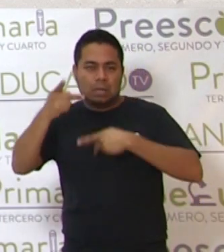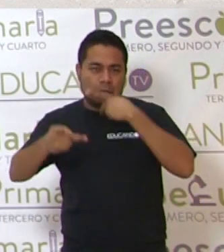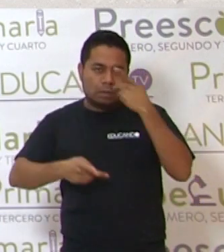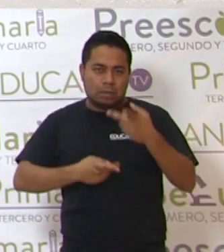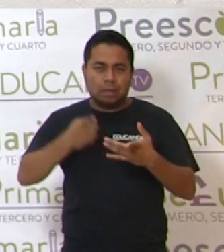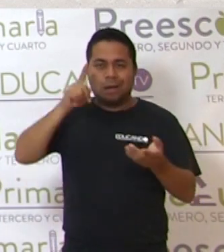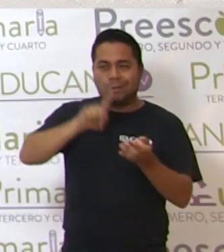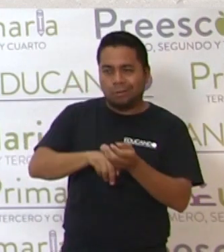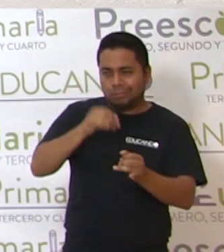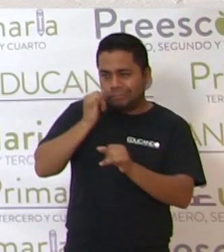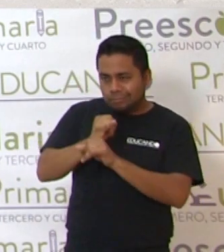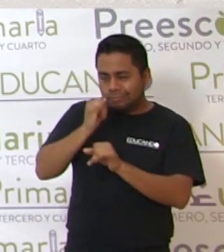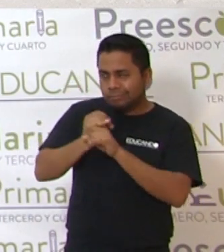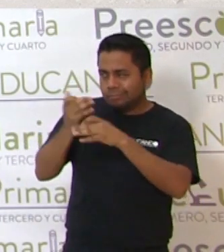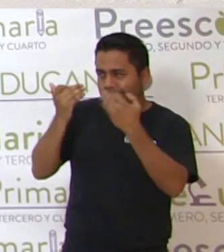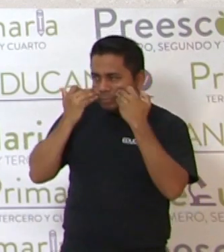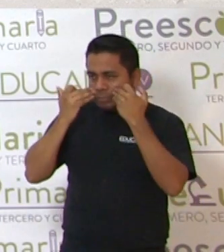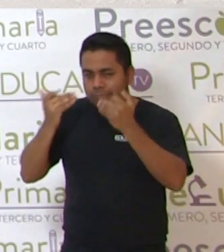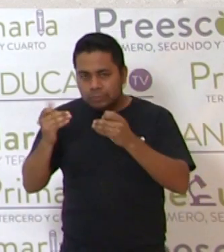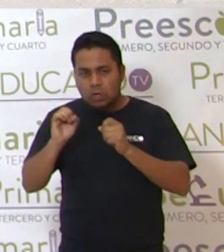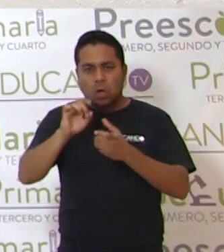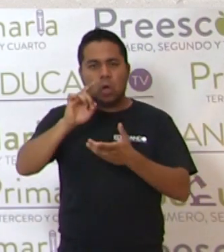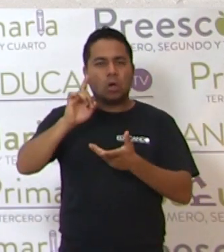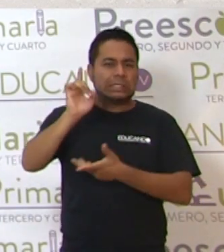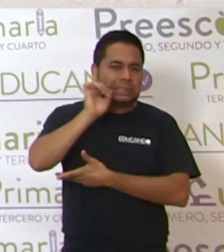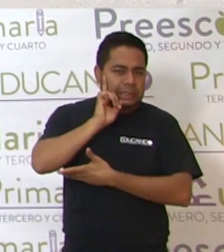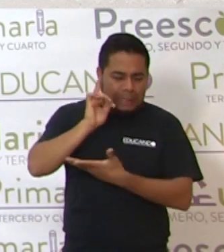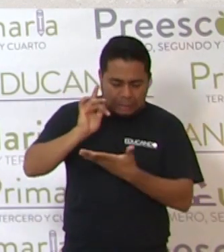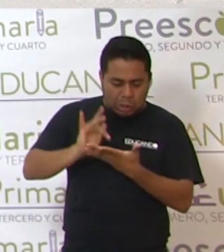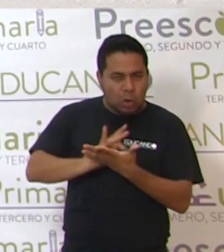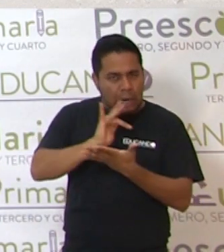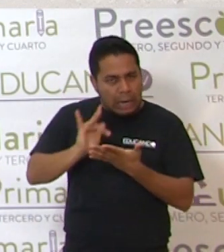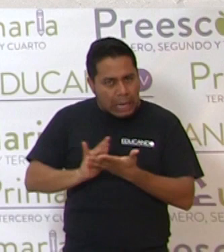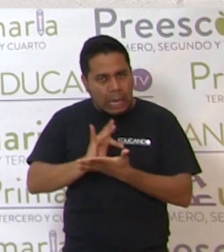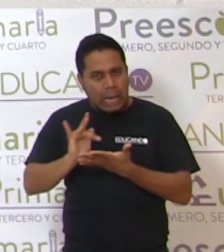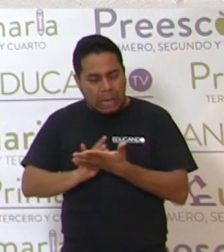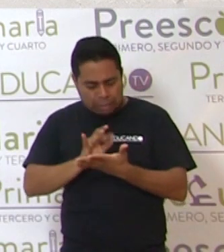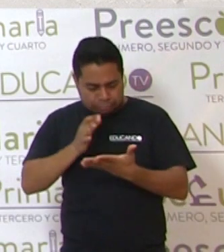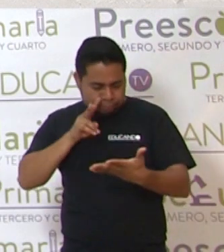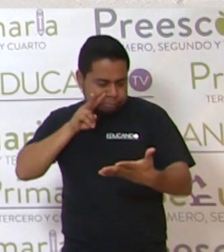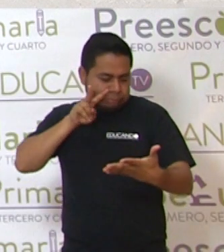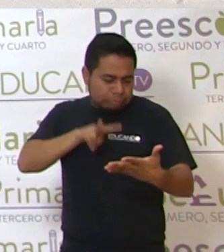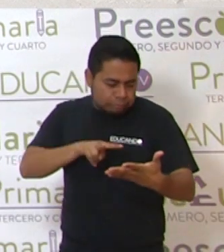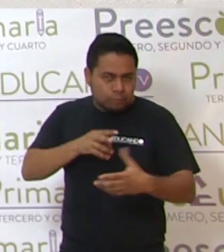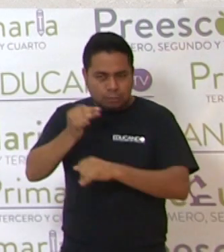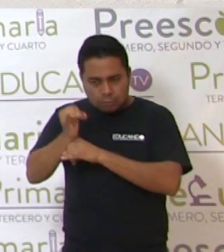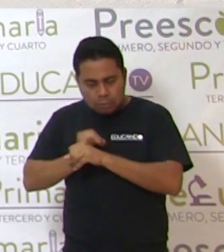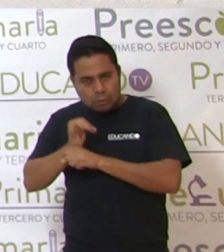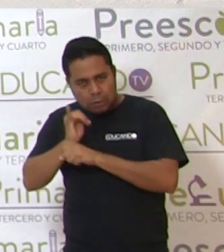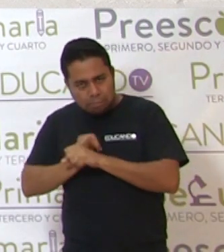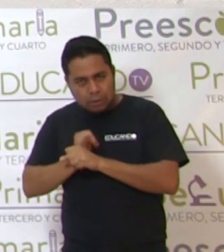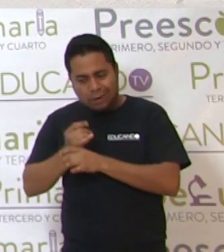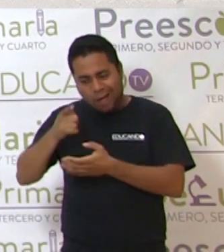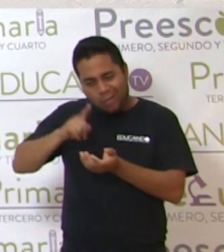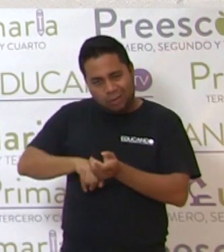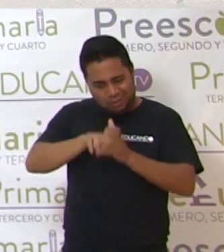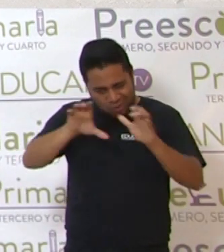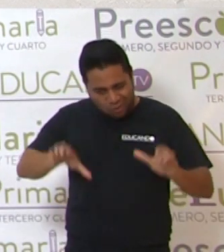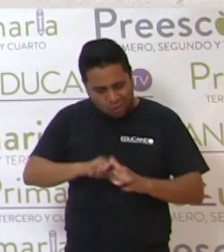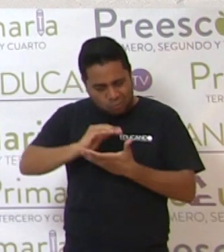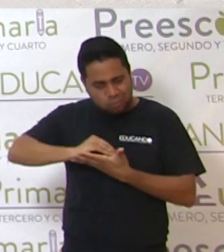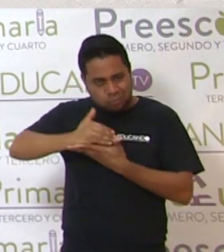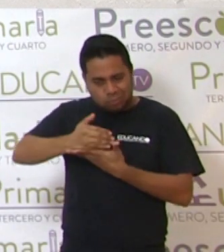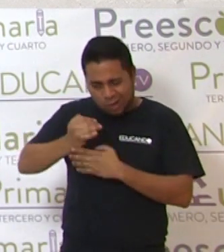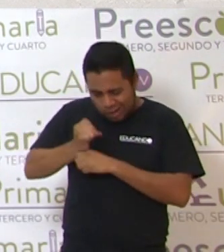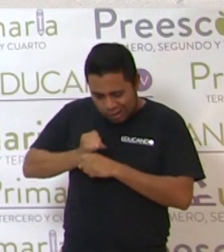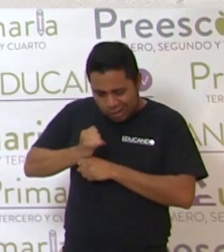la pantalla, lo puedes ver en tu celular, en tu teléfono móvil, puedes investigarlo en las computadoras y esto